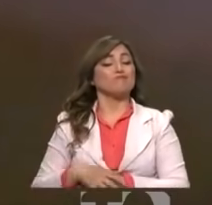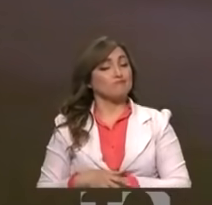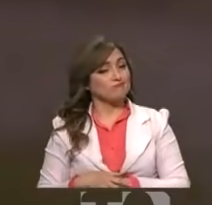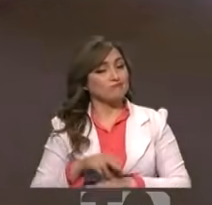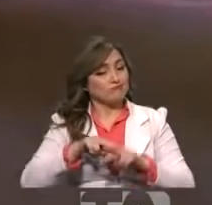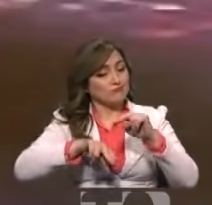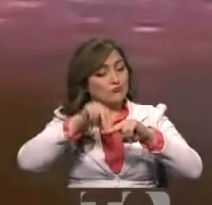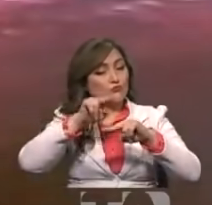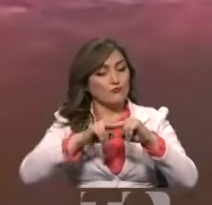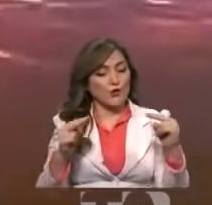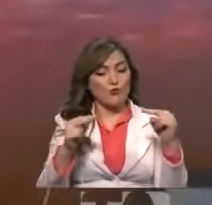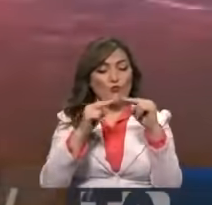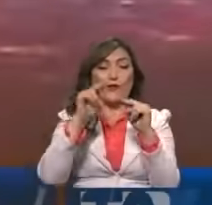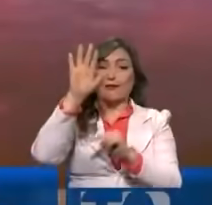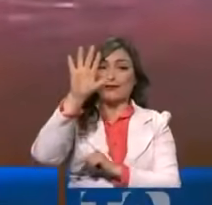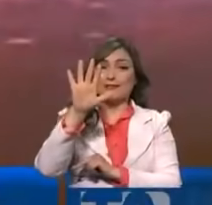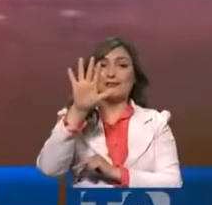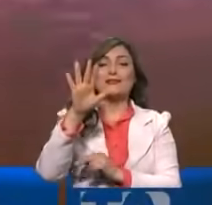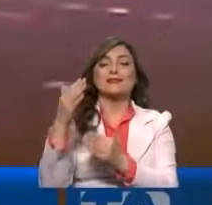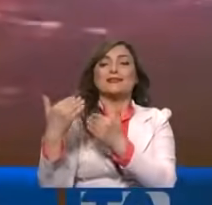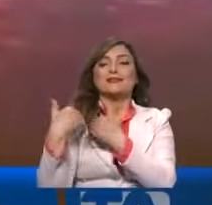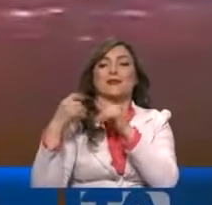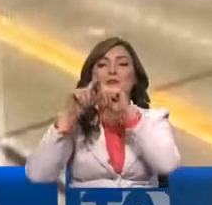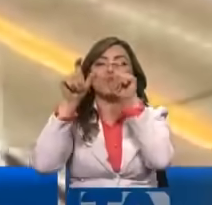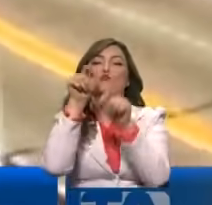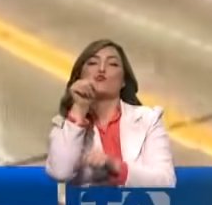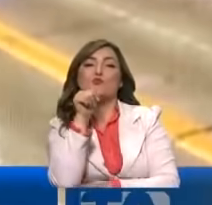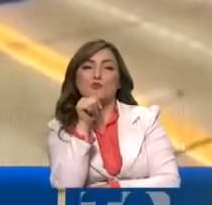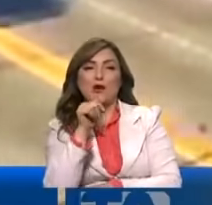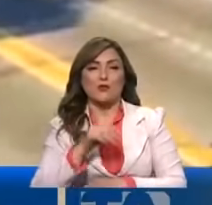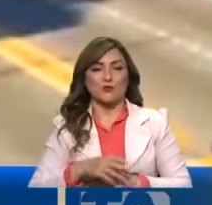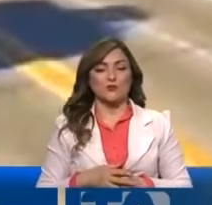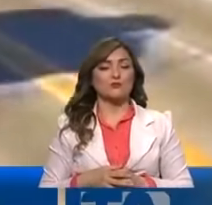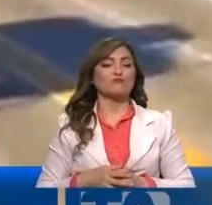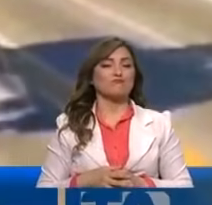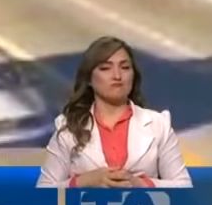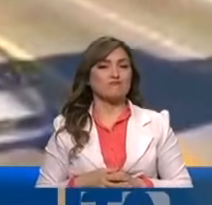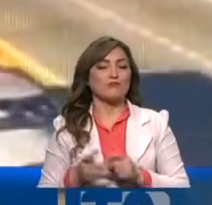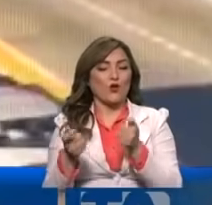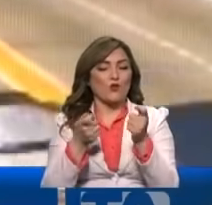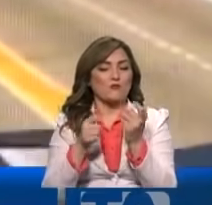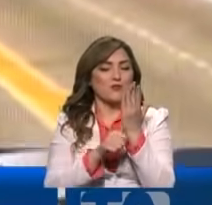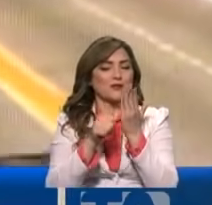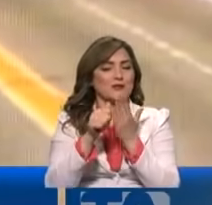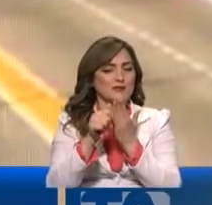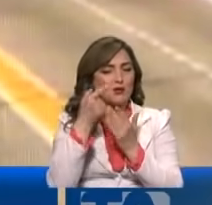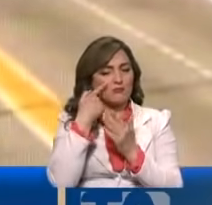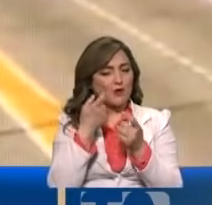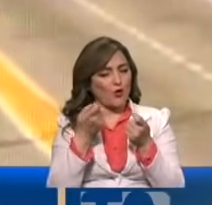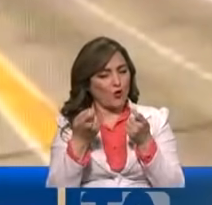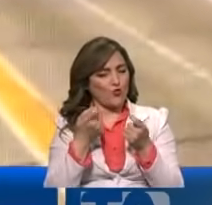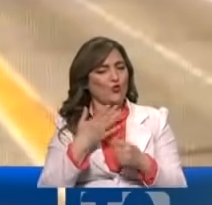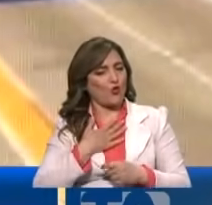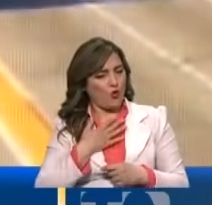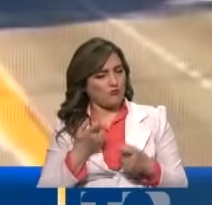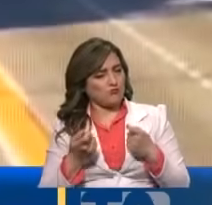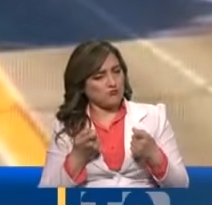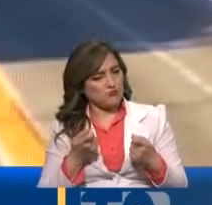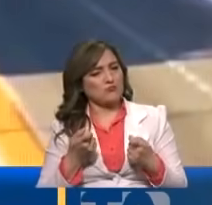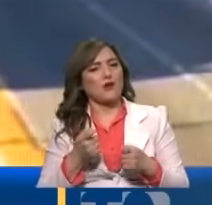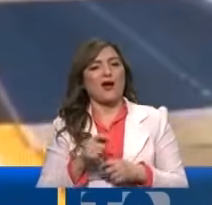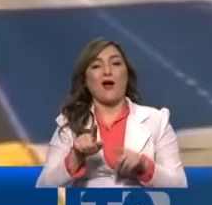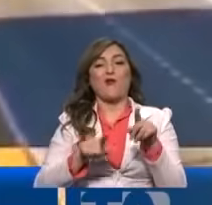de la construcción del quinto puente se encargará la empresa privada. Claro, con el control del ministerio que preside, dijo que ya hay